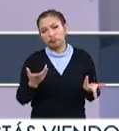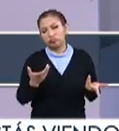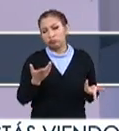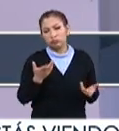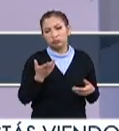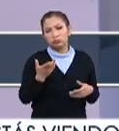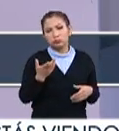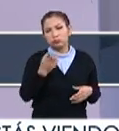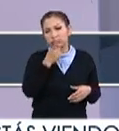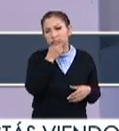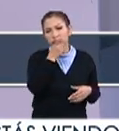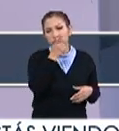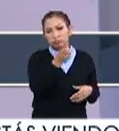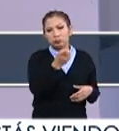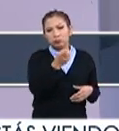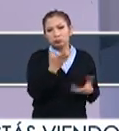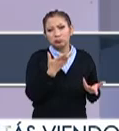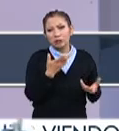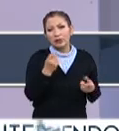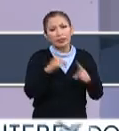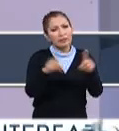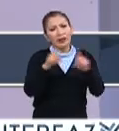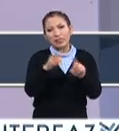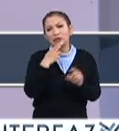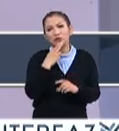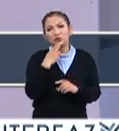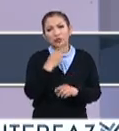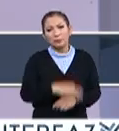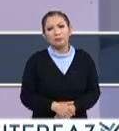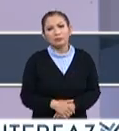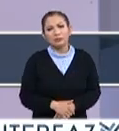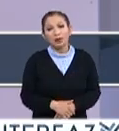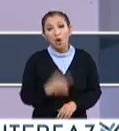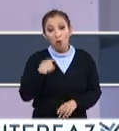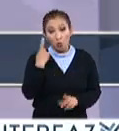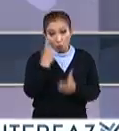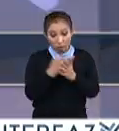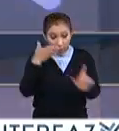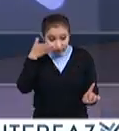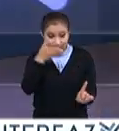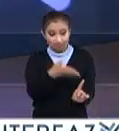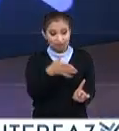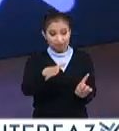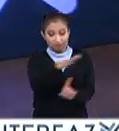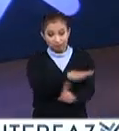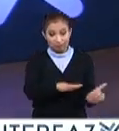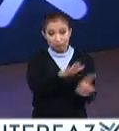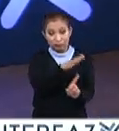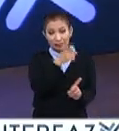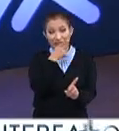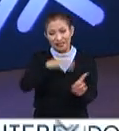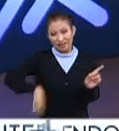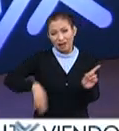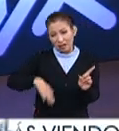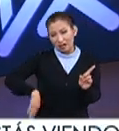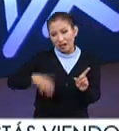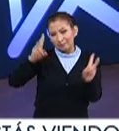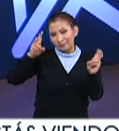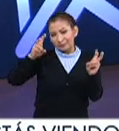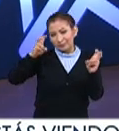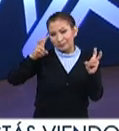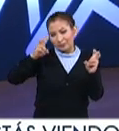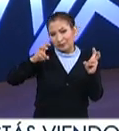digamos que tiene múltiples aplicaciones, ¿no? No solamente en esto que te platicaba de lo que se le